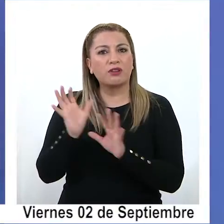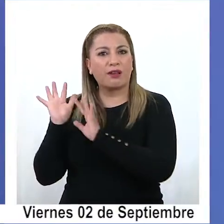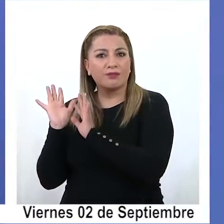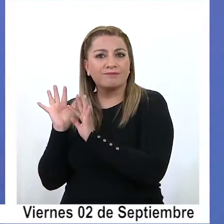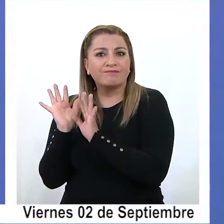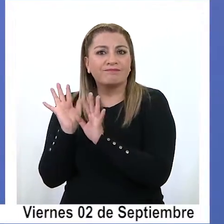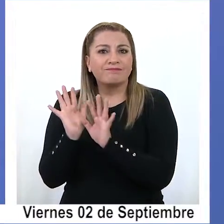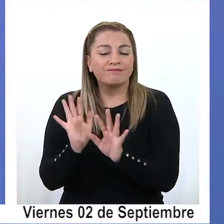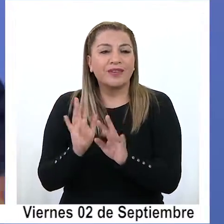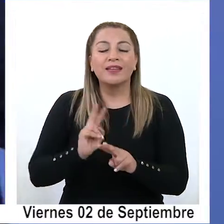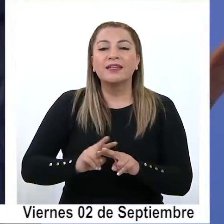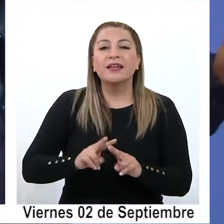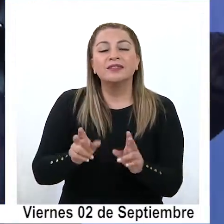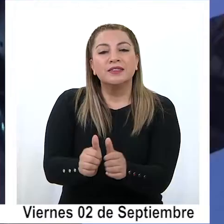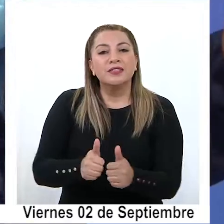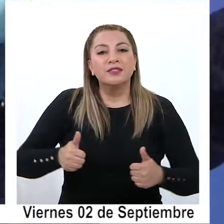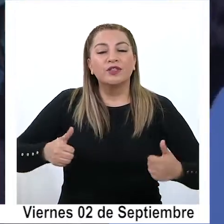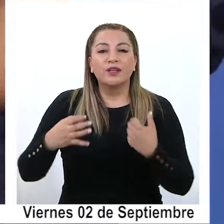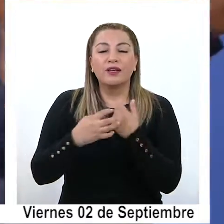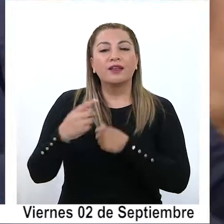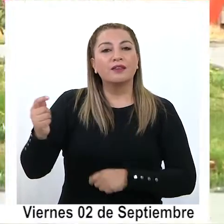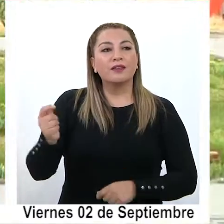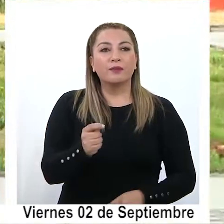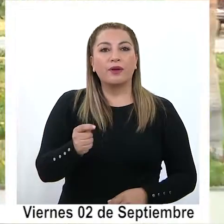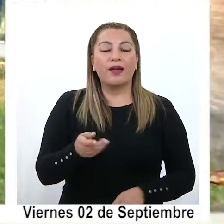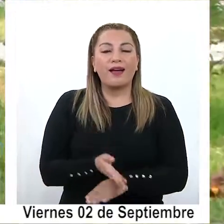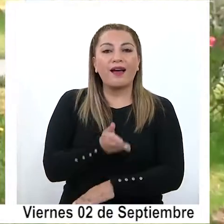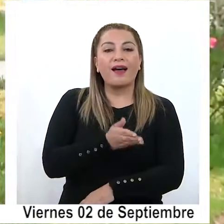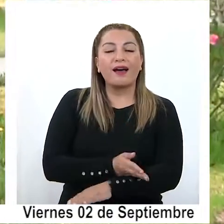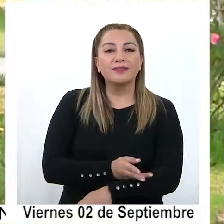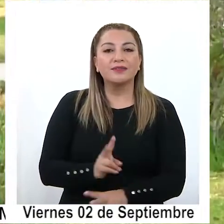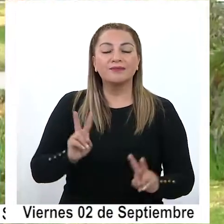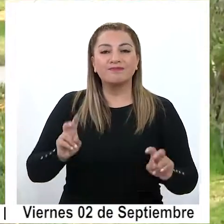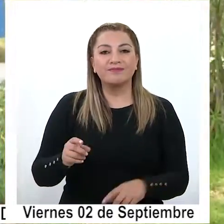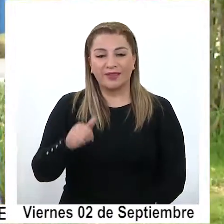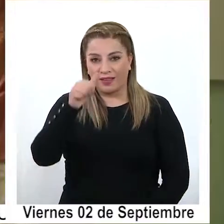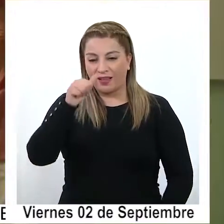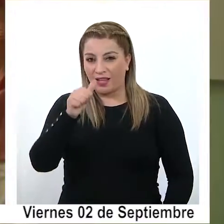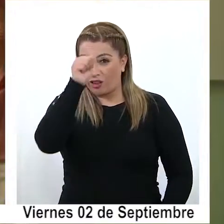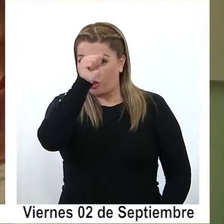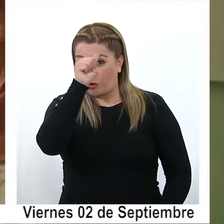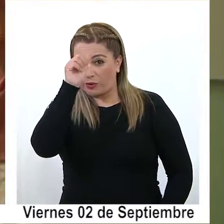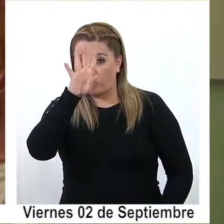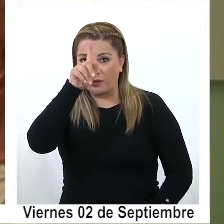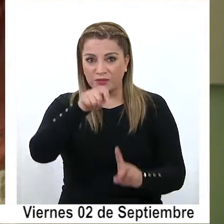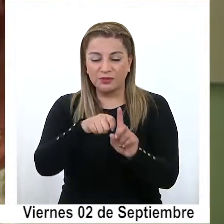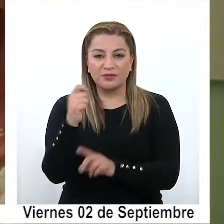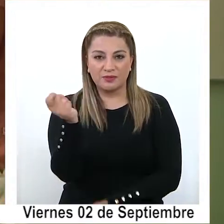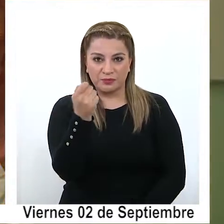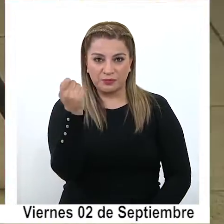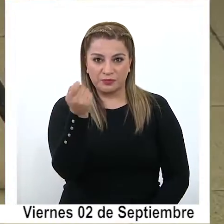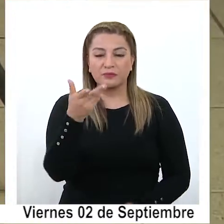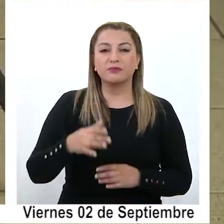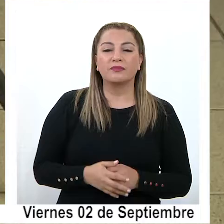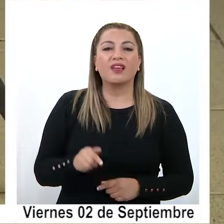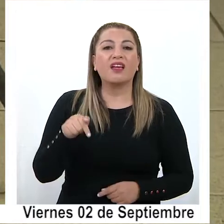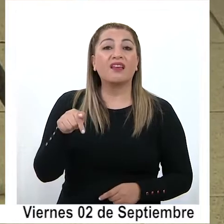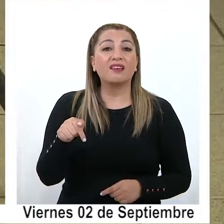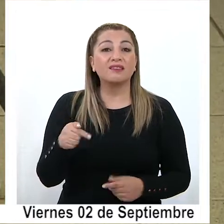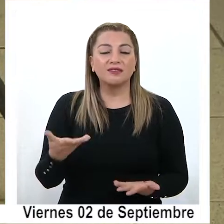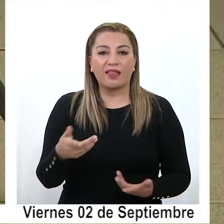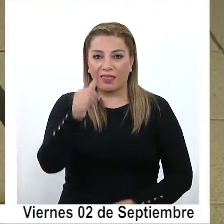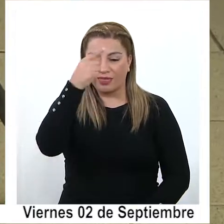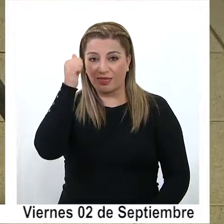público, formularon las autoridades regionales en vísperas del proceso eleccionario de este domingo. En esta